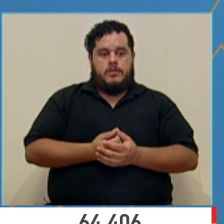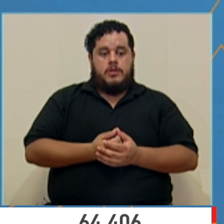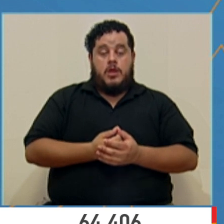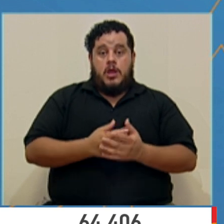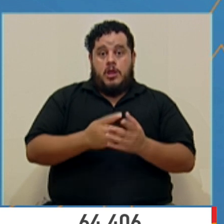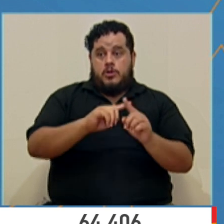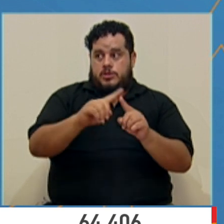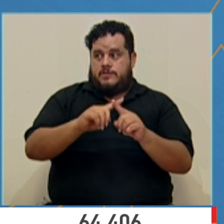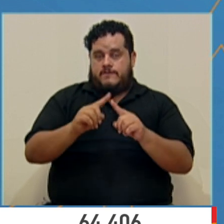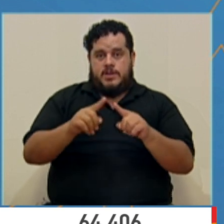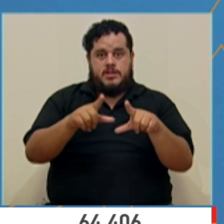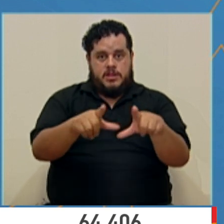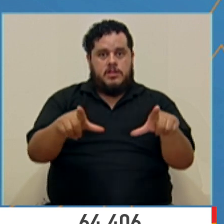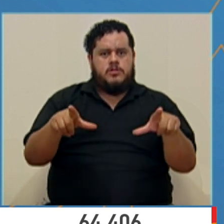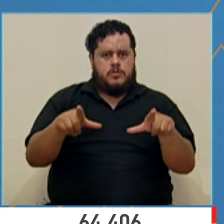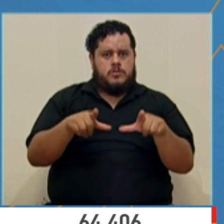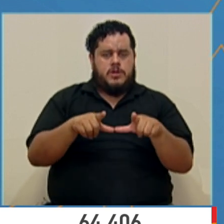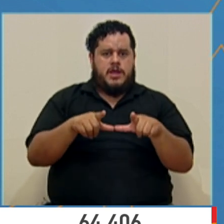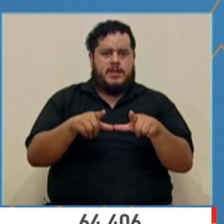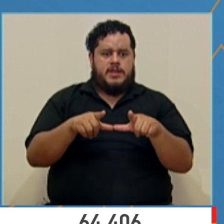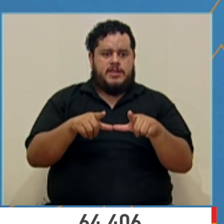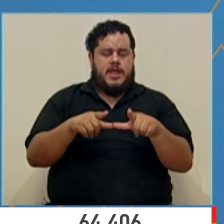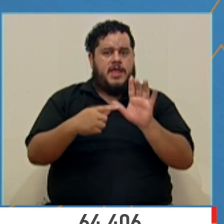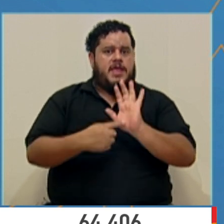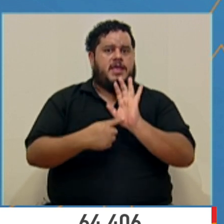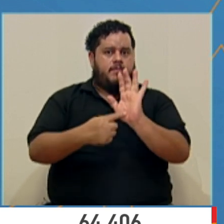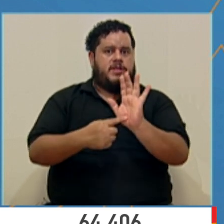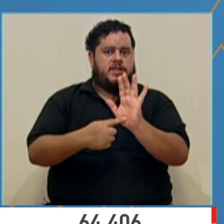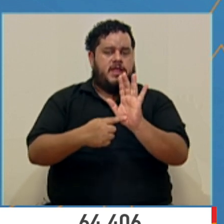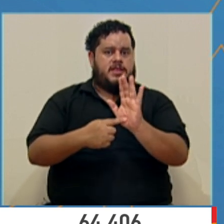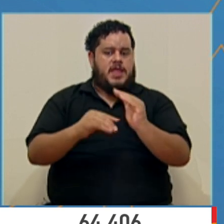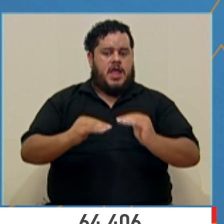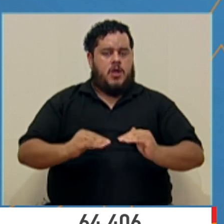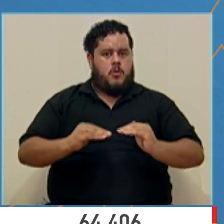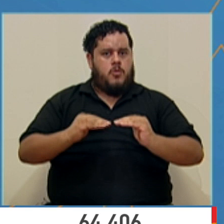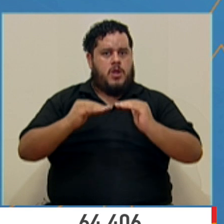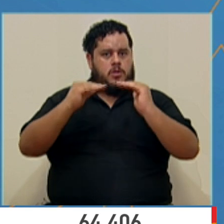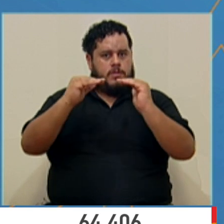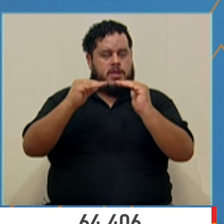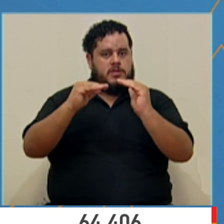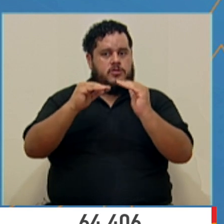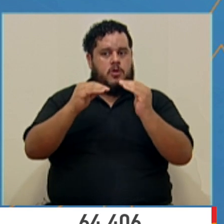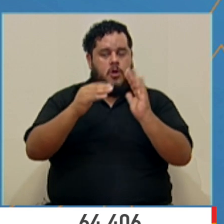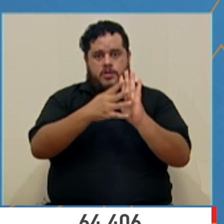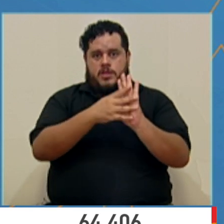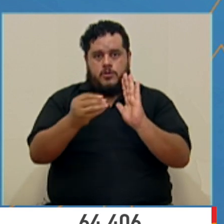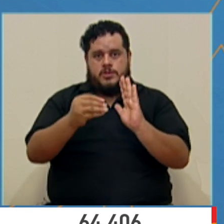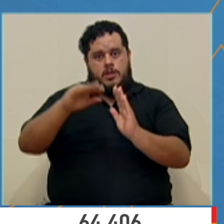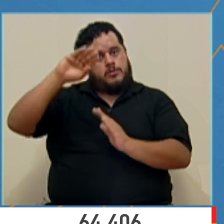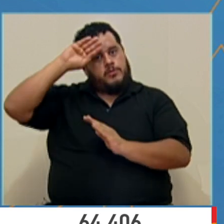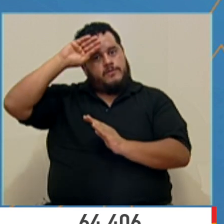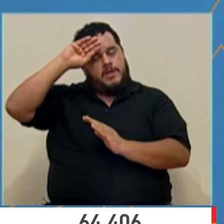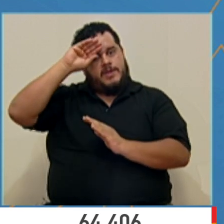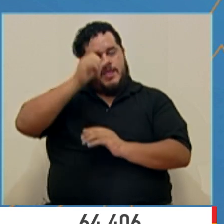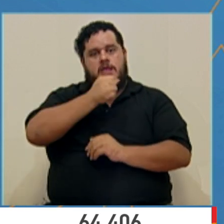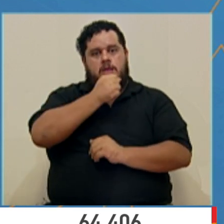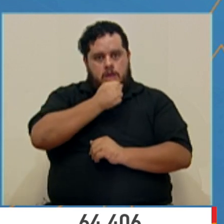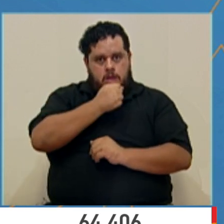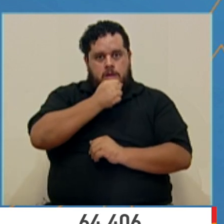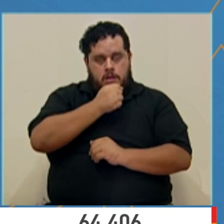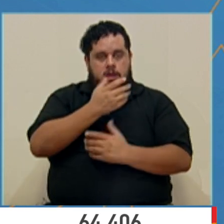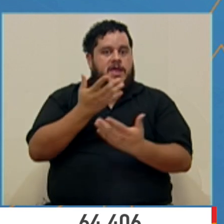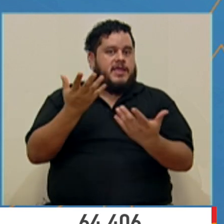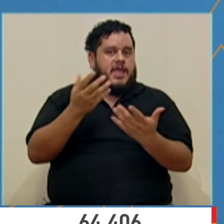Los distritos que presentan un aumento de casos de consultas por fiebre y tos en el cantón